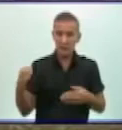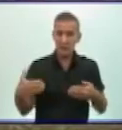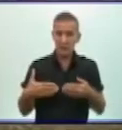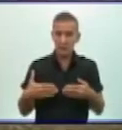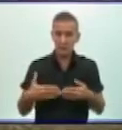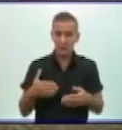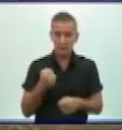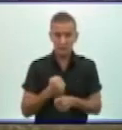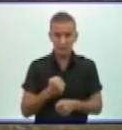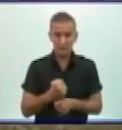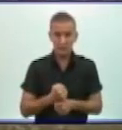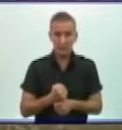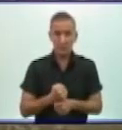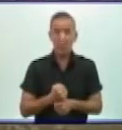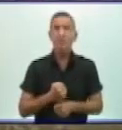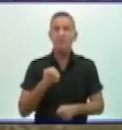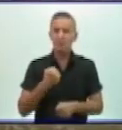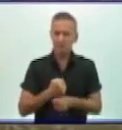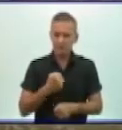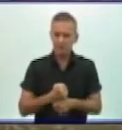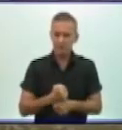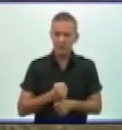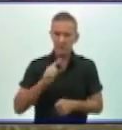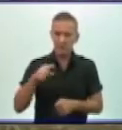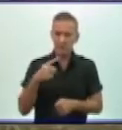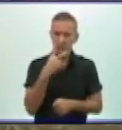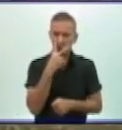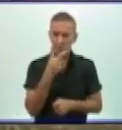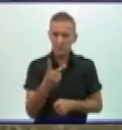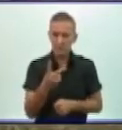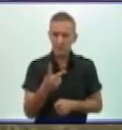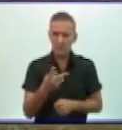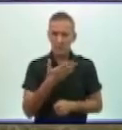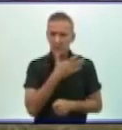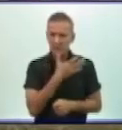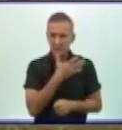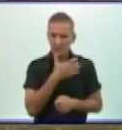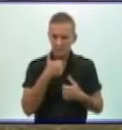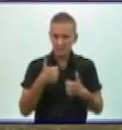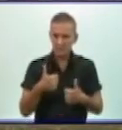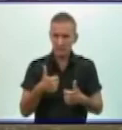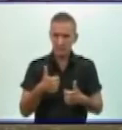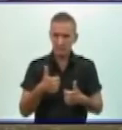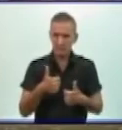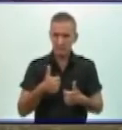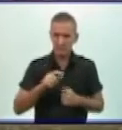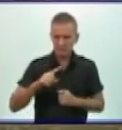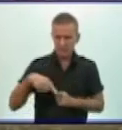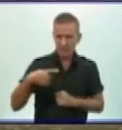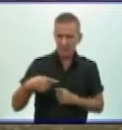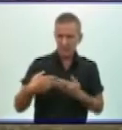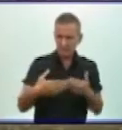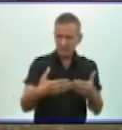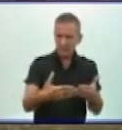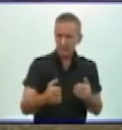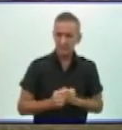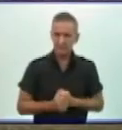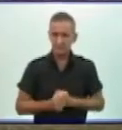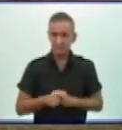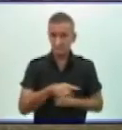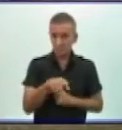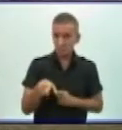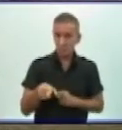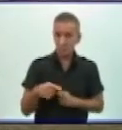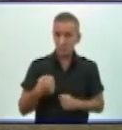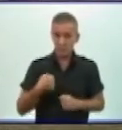bien, vamos a seguir trabajando en eso entonces y después le echamos un vistazo. ¿Les parece bien? Okay. Pero eso va a ser un poquitico más adelante, queridos amigos. Ustedes y yo ahora vamos